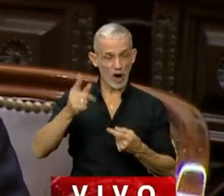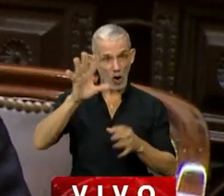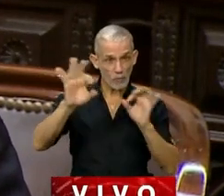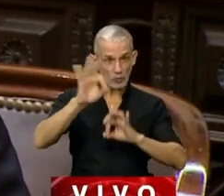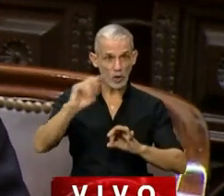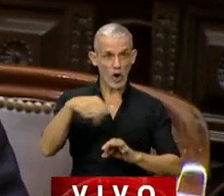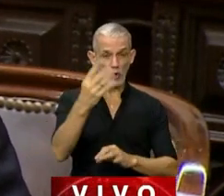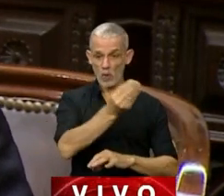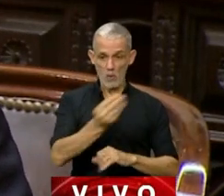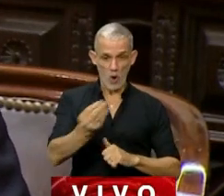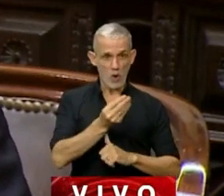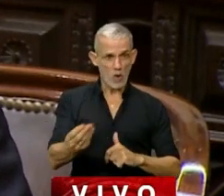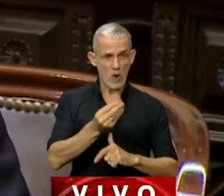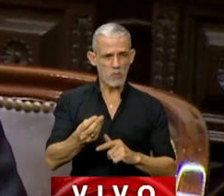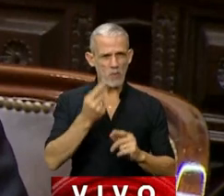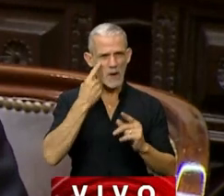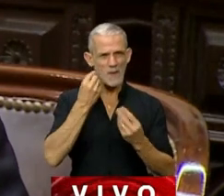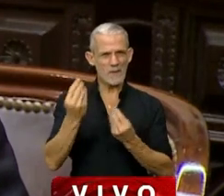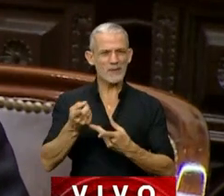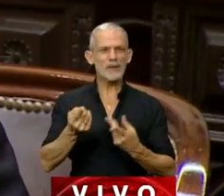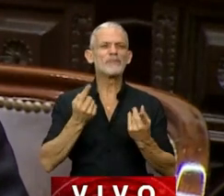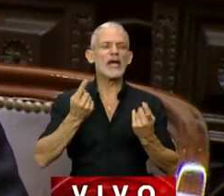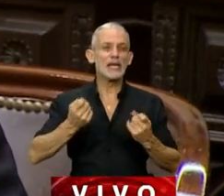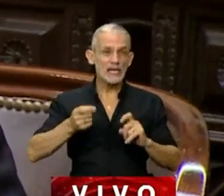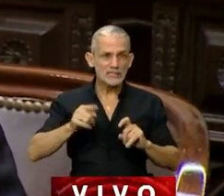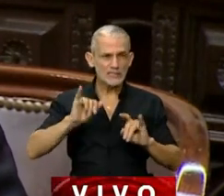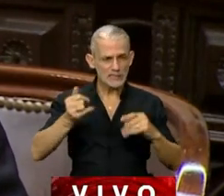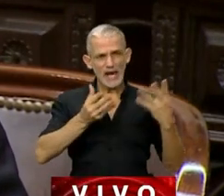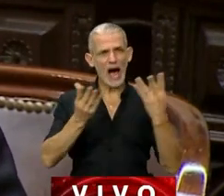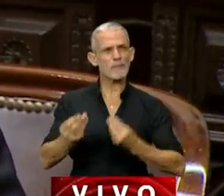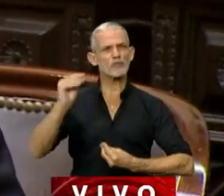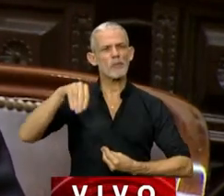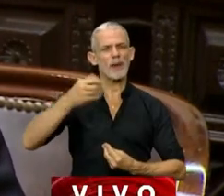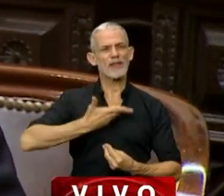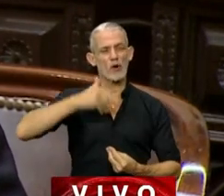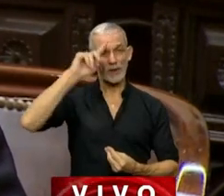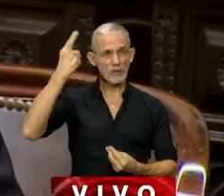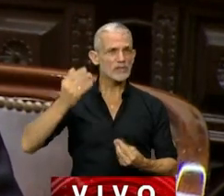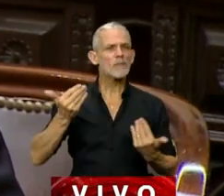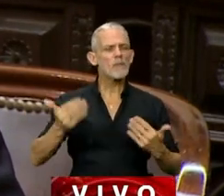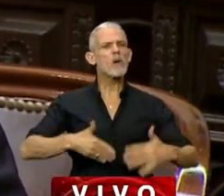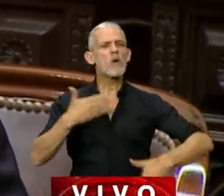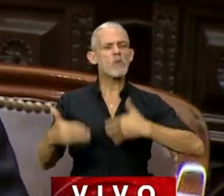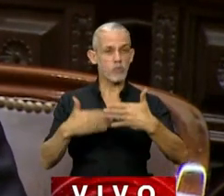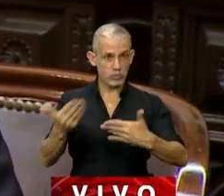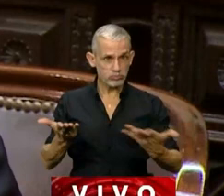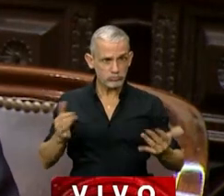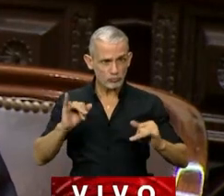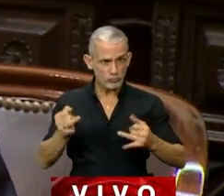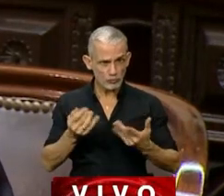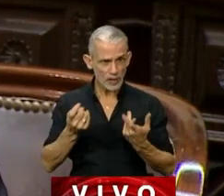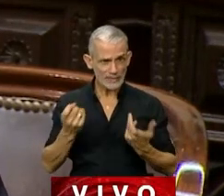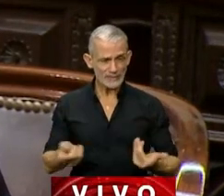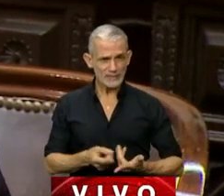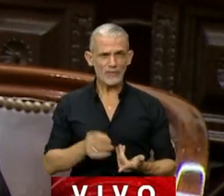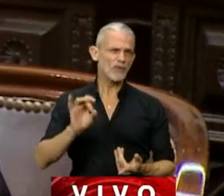oportunidades a otros hermanos de la patria y en donde necesita, por supuesto, un apoyo adicional del gobierno nacional para poderse desarrollar, y